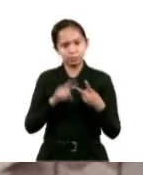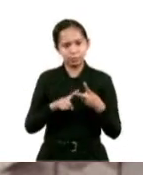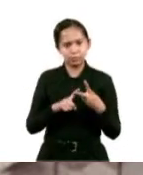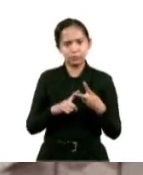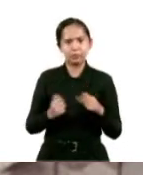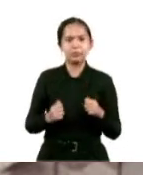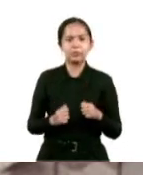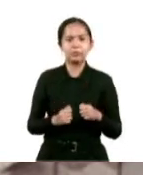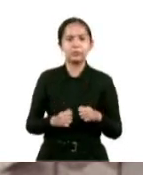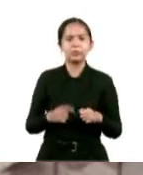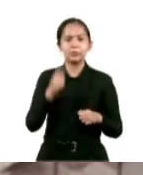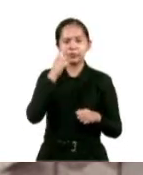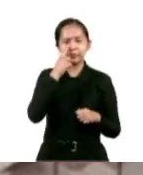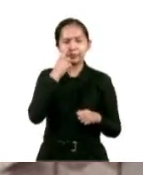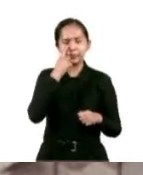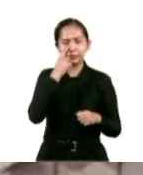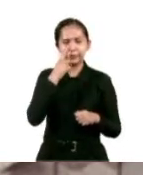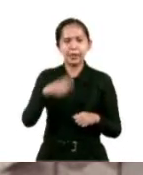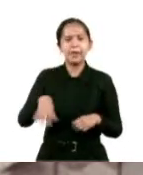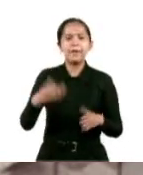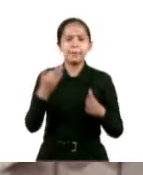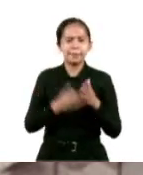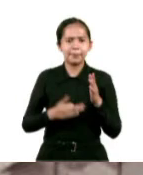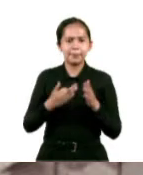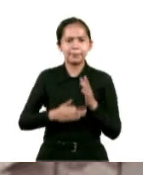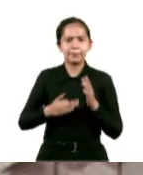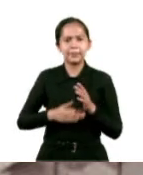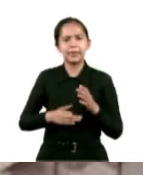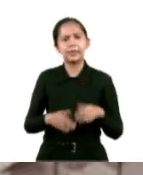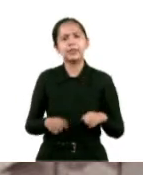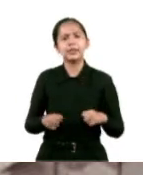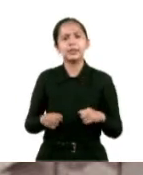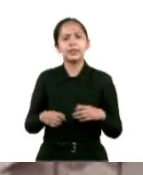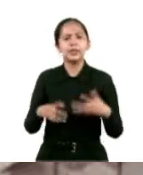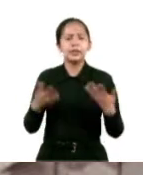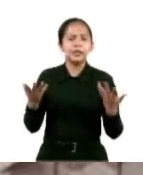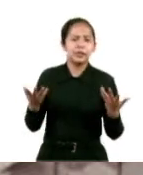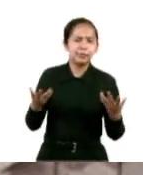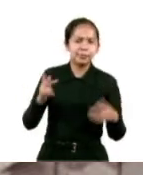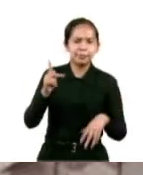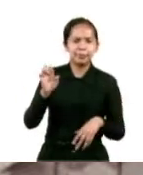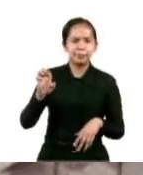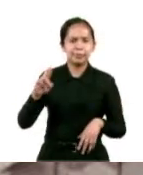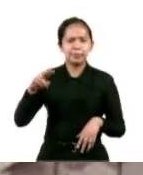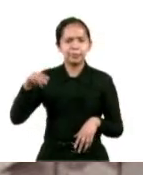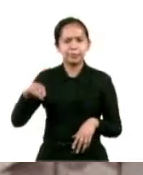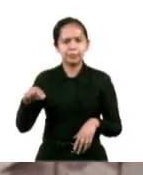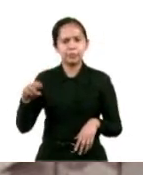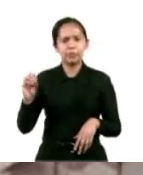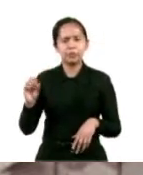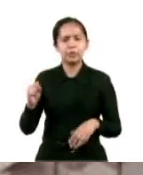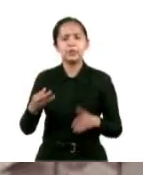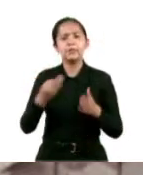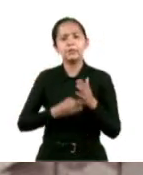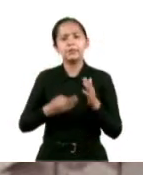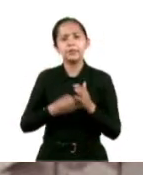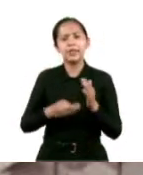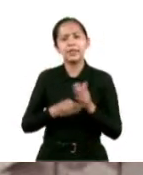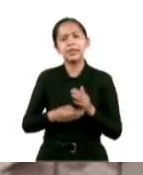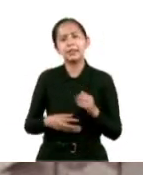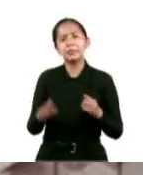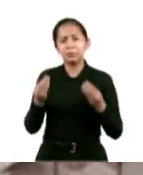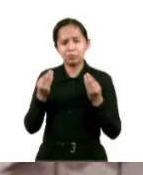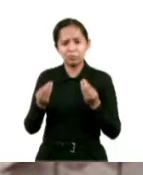factores que contribuyeron a la falta de funcionalidad en los pernos incluyen pernos con soldaduras deficientes, pernos faltantes